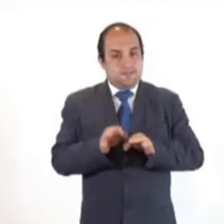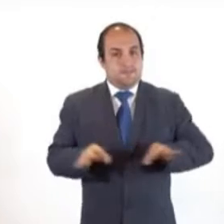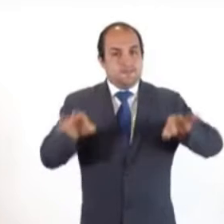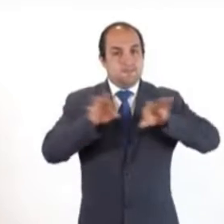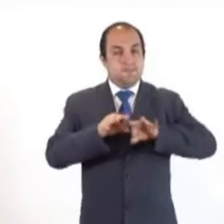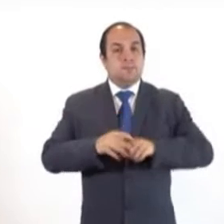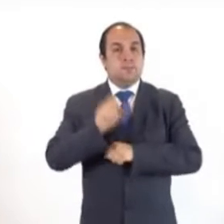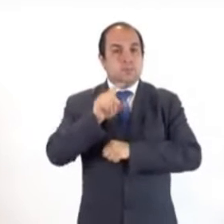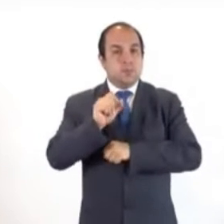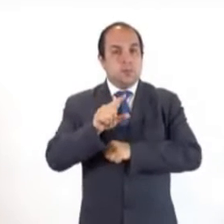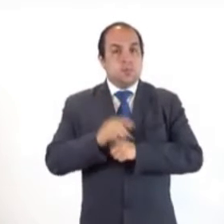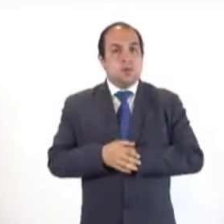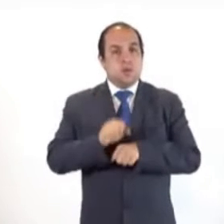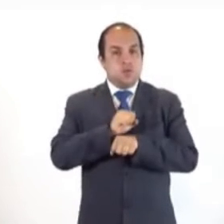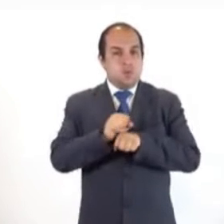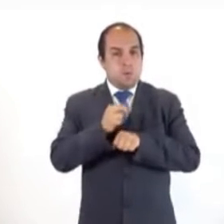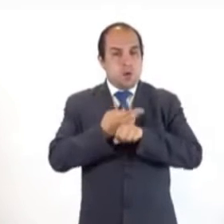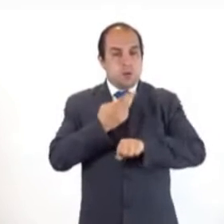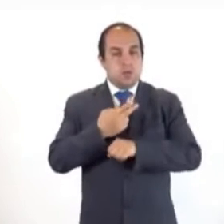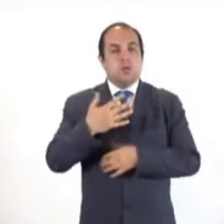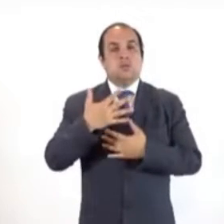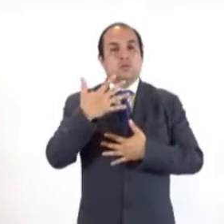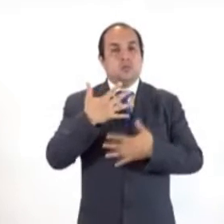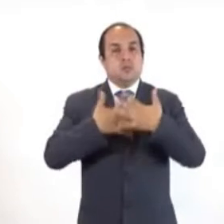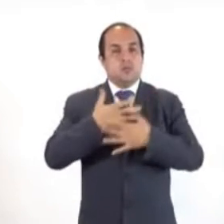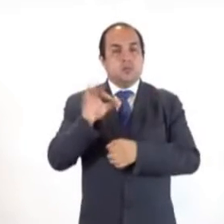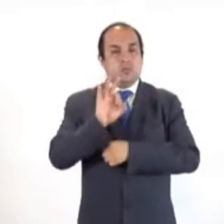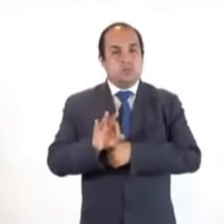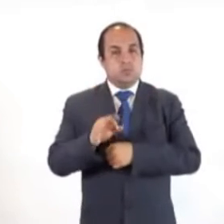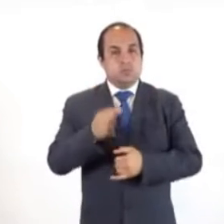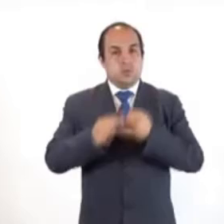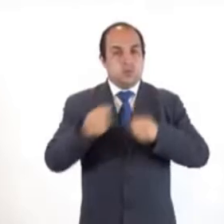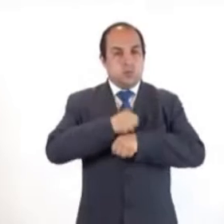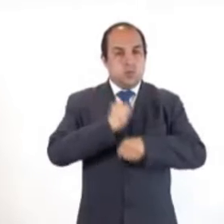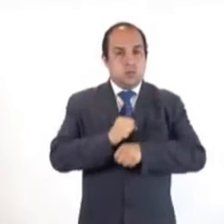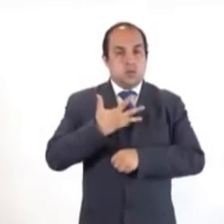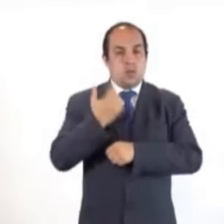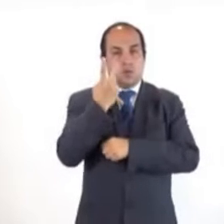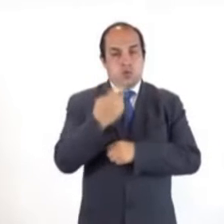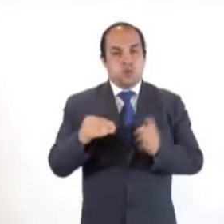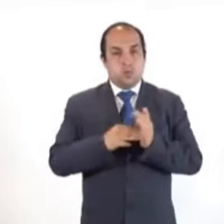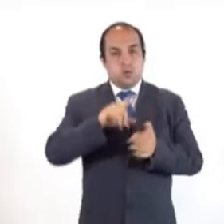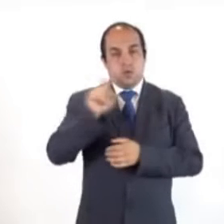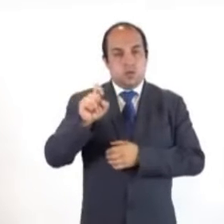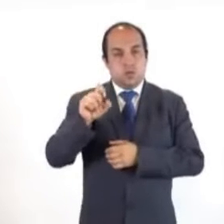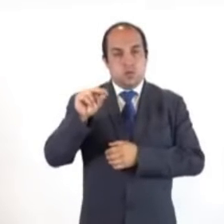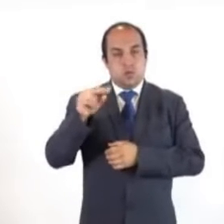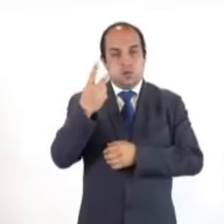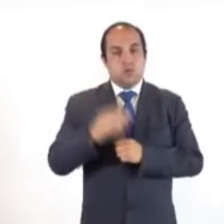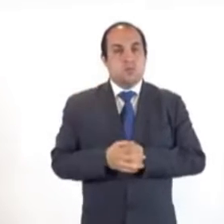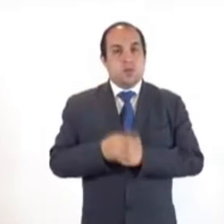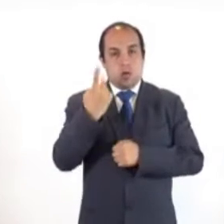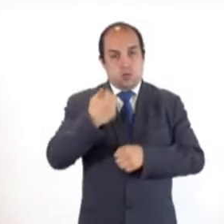importante, también ligeramente mayor al 15% en la última semana, en la cual pasamos de tener 2,188 personas hospitalizadas al